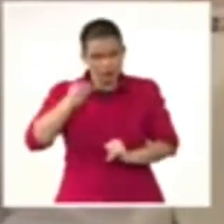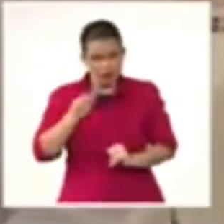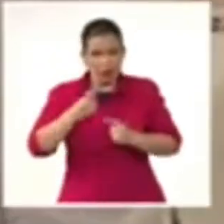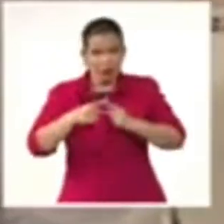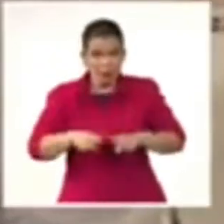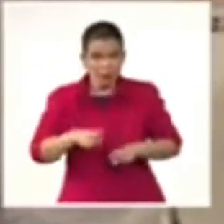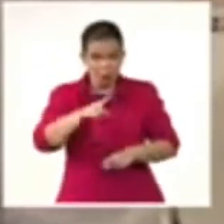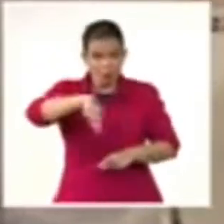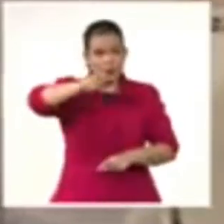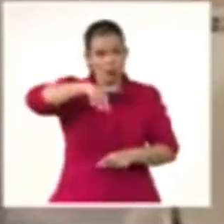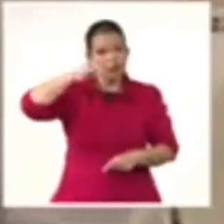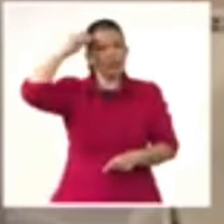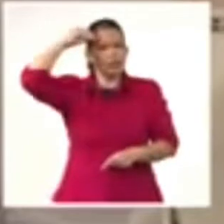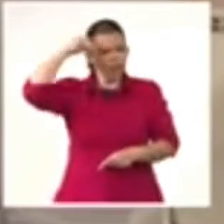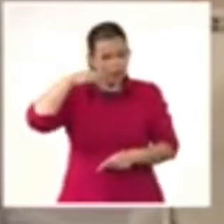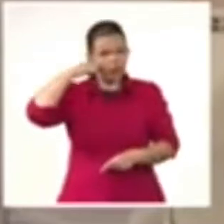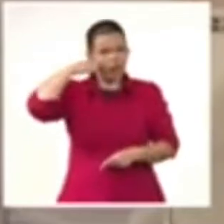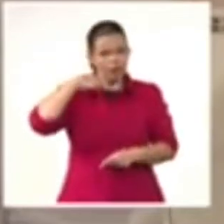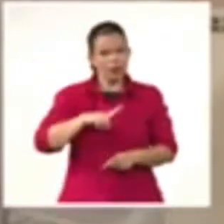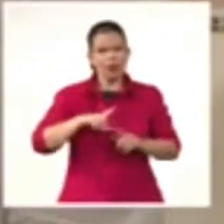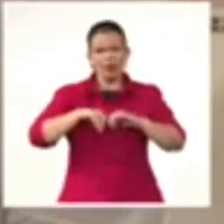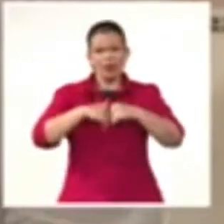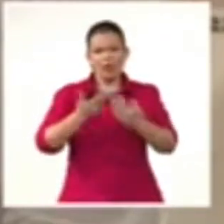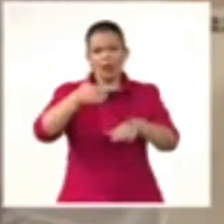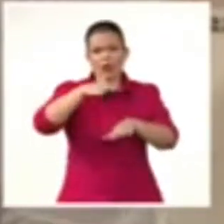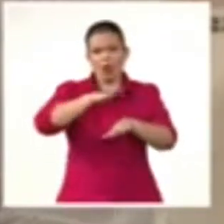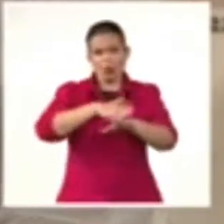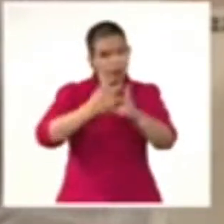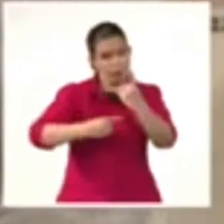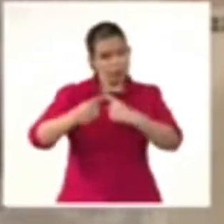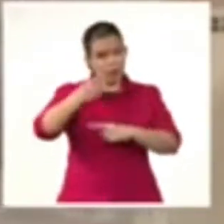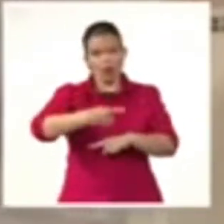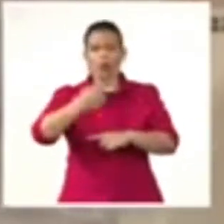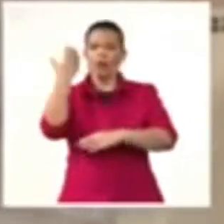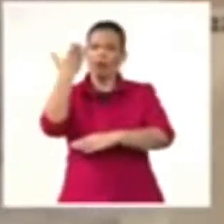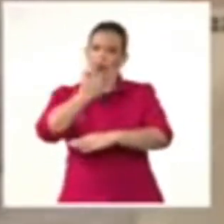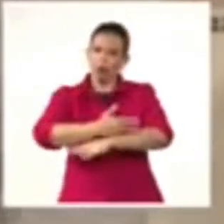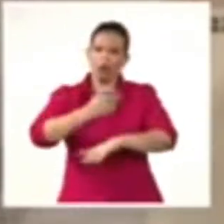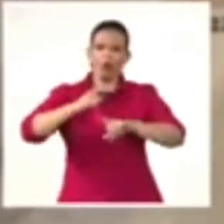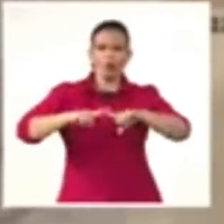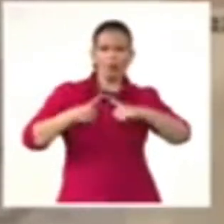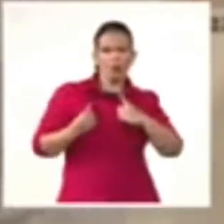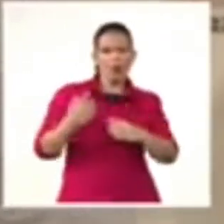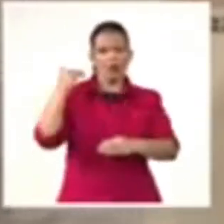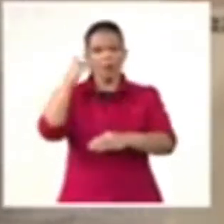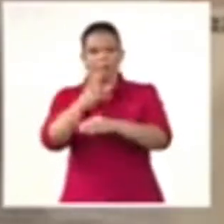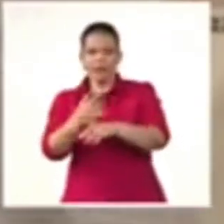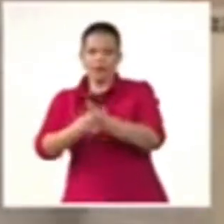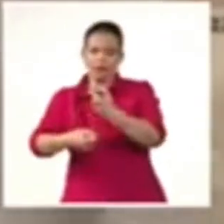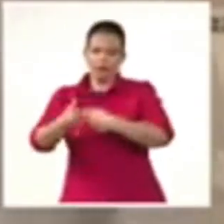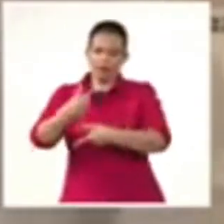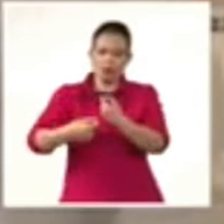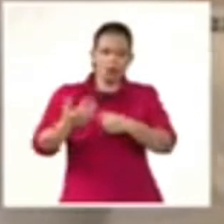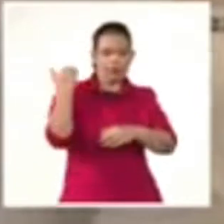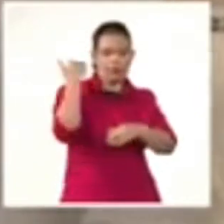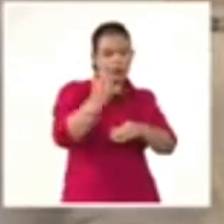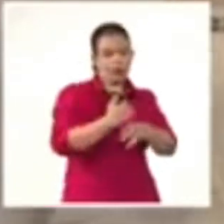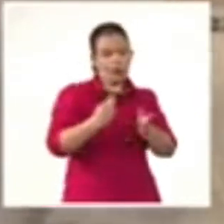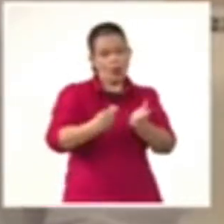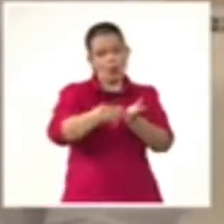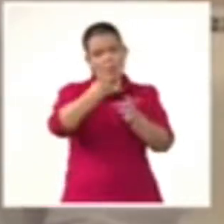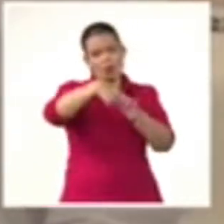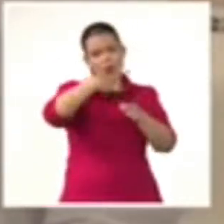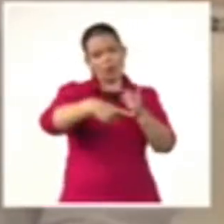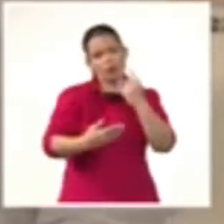en la raíz, en el tronco, en las ramas y en los frutos de nuestras dificultades